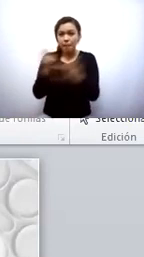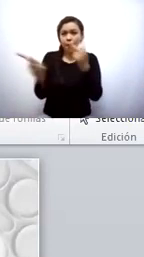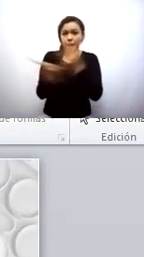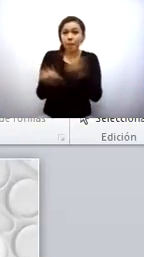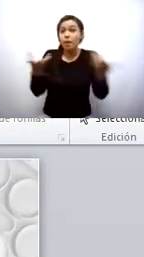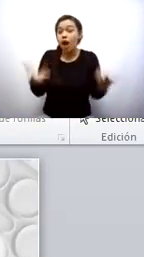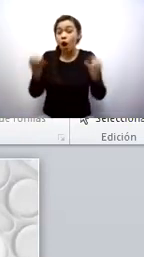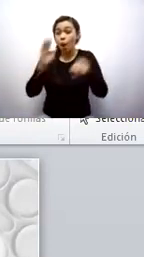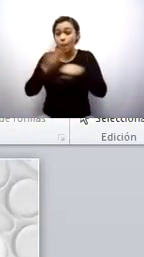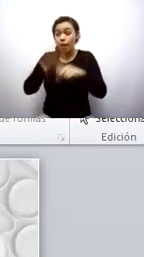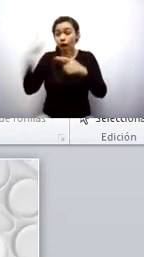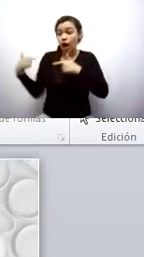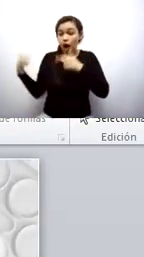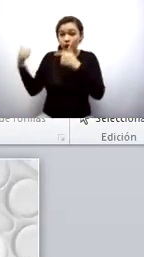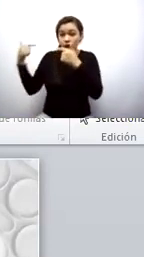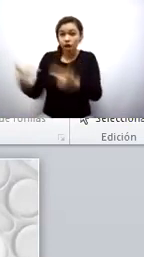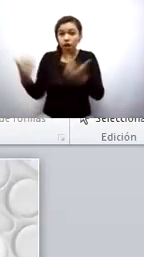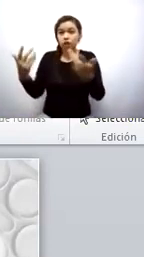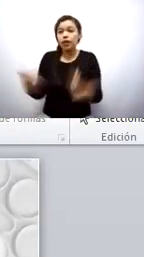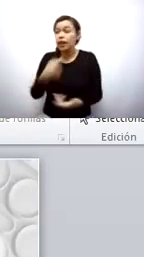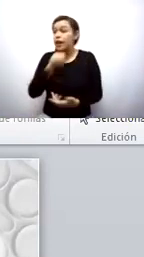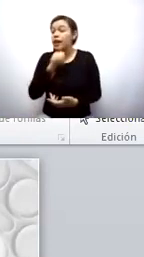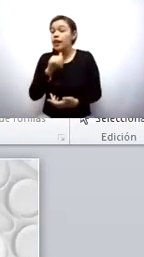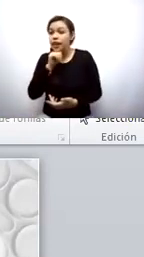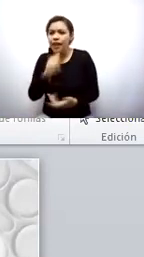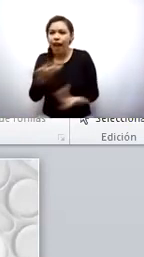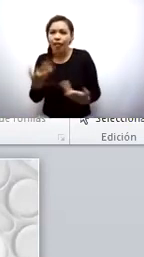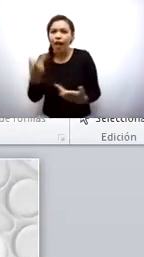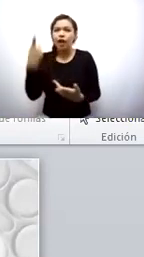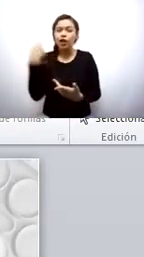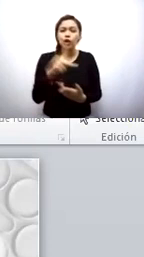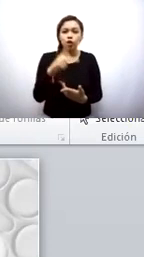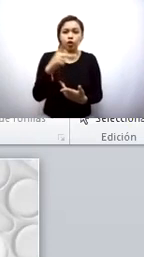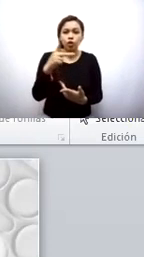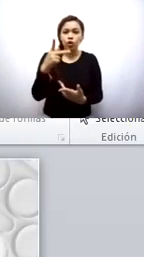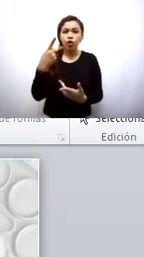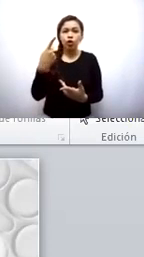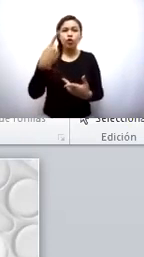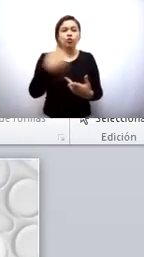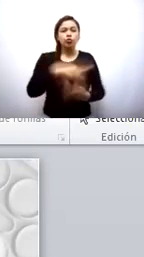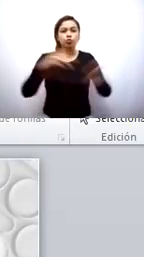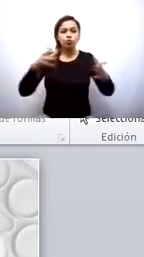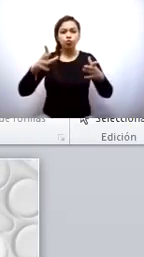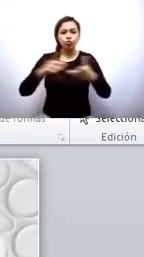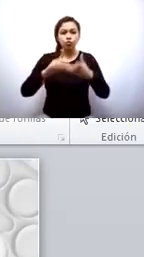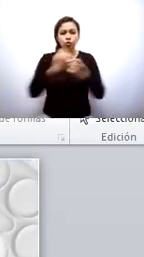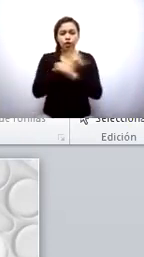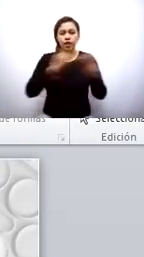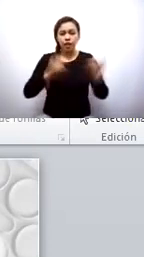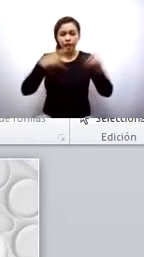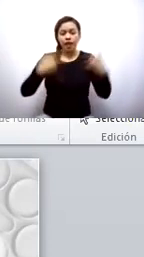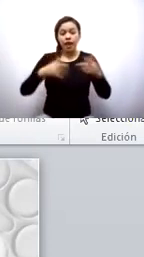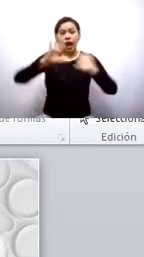más generaciones que no van a poder tener ni siquiera su ceremonia de clausura, su ceremonia de egreso de tu